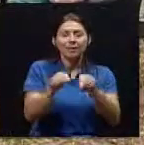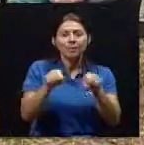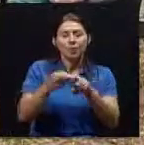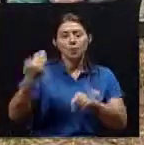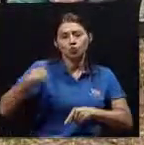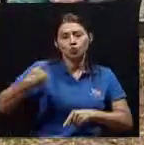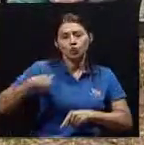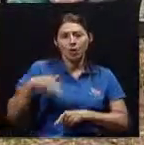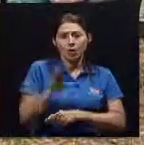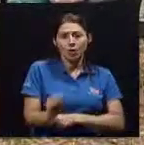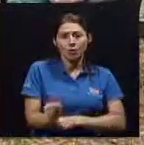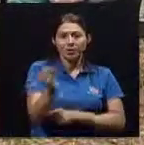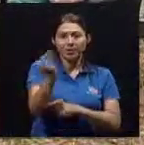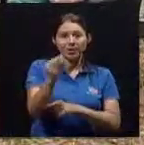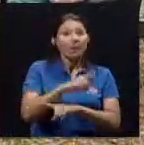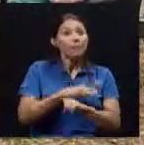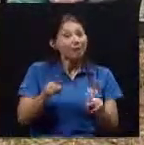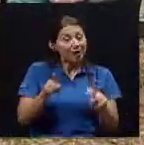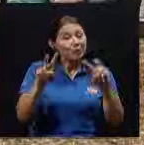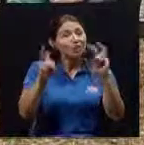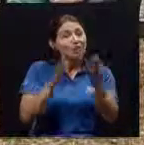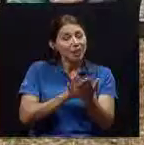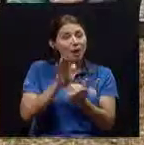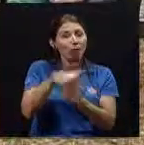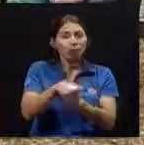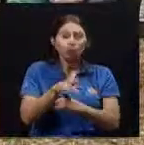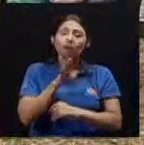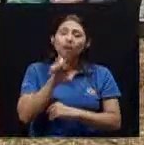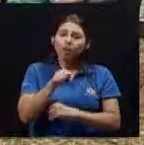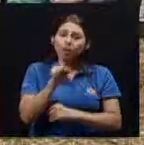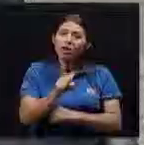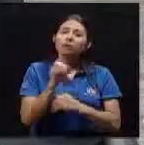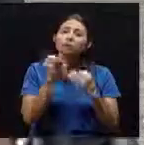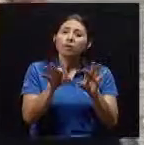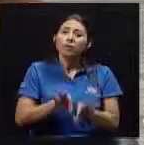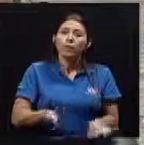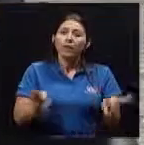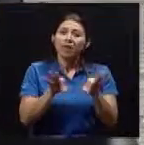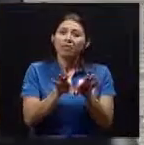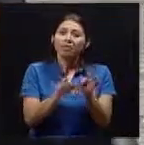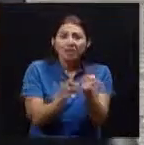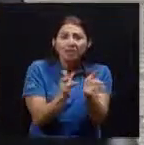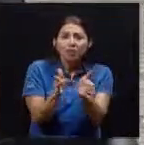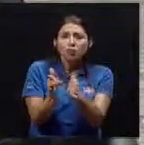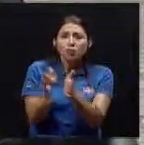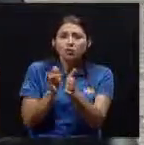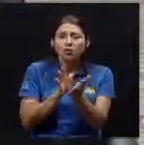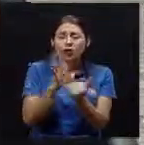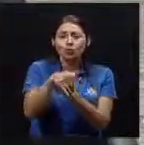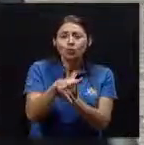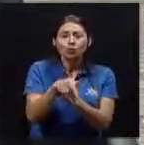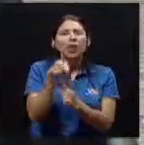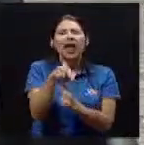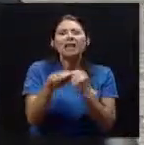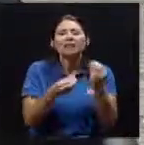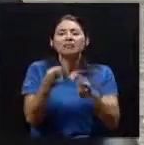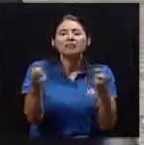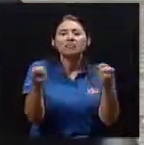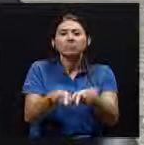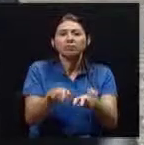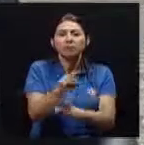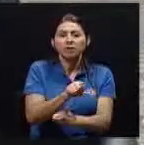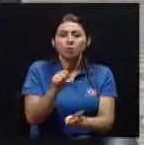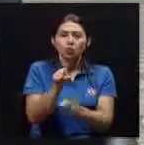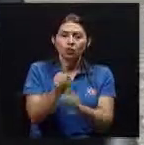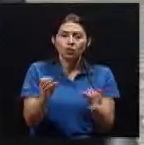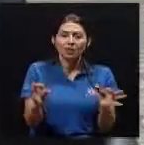el tema del abuso definitivamente es importantísimo, el abuso y la explotación, claro. En donde otra vez media muchísimo las situaciones